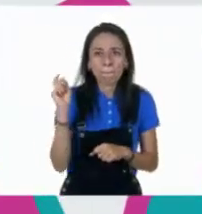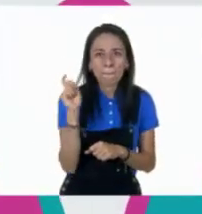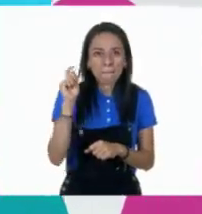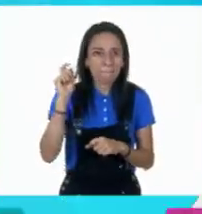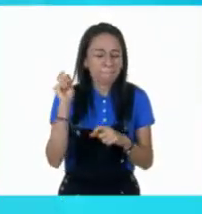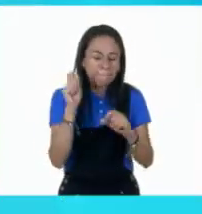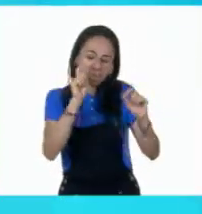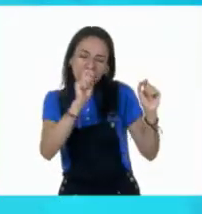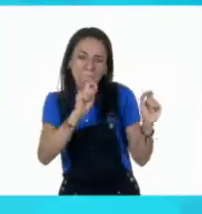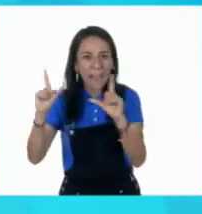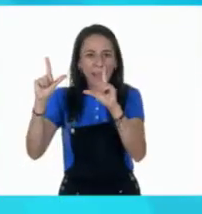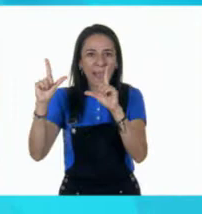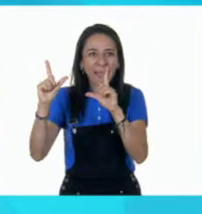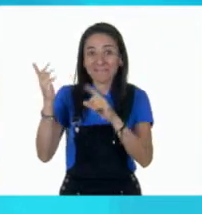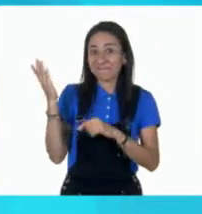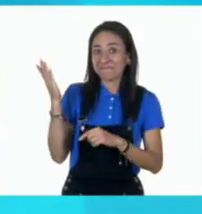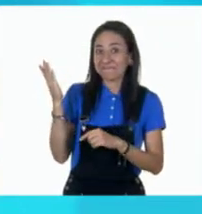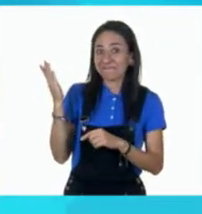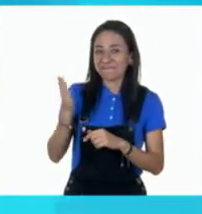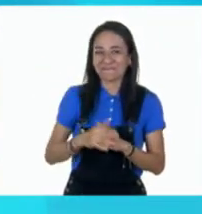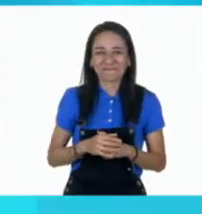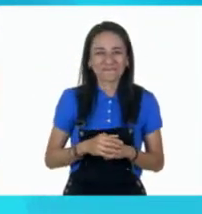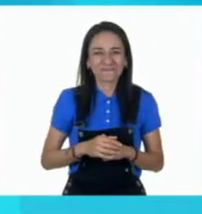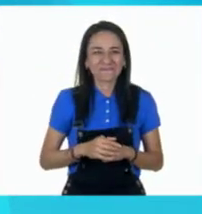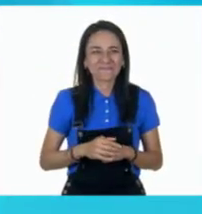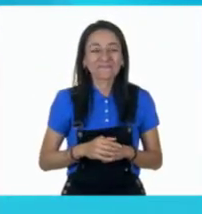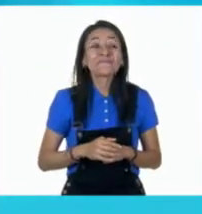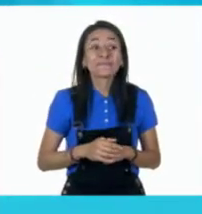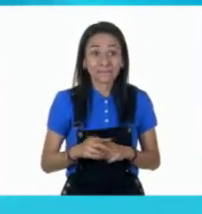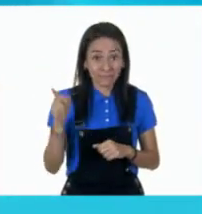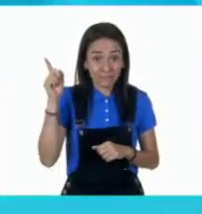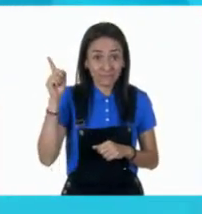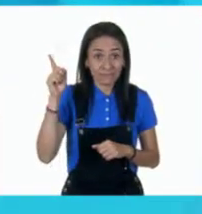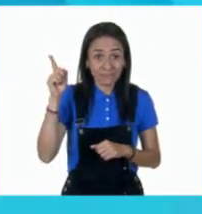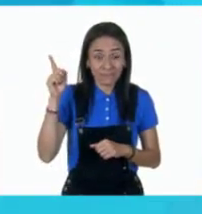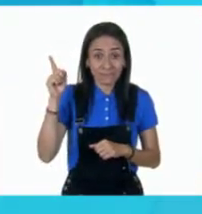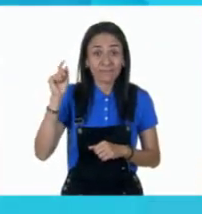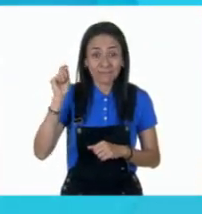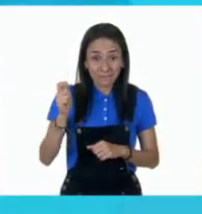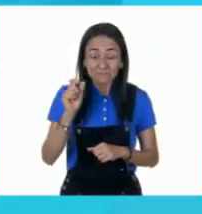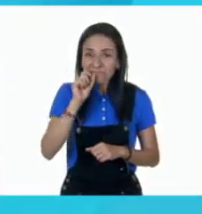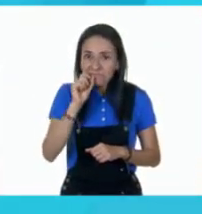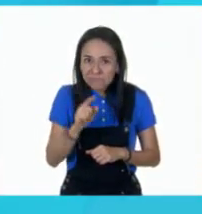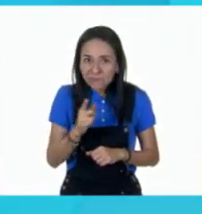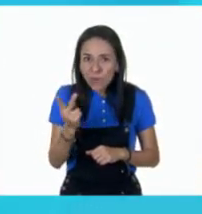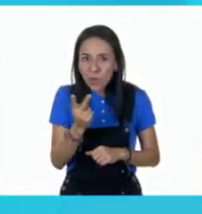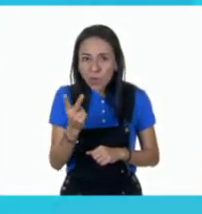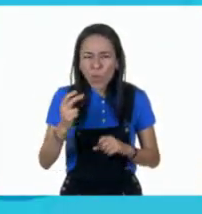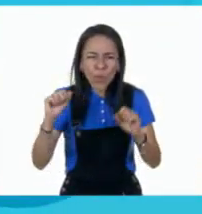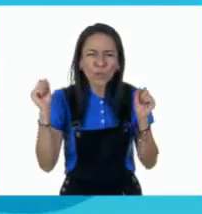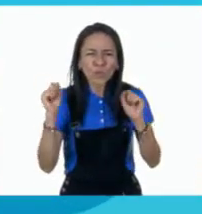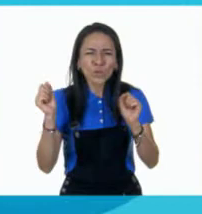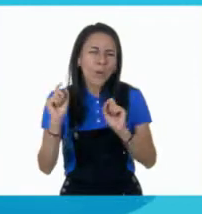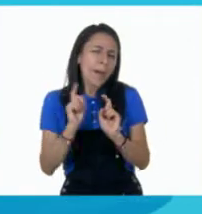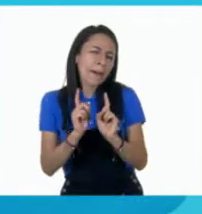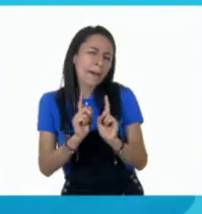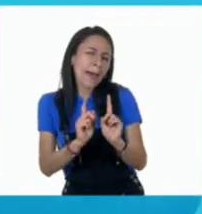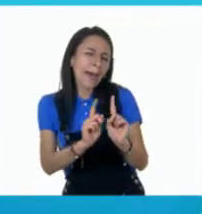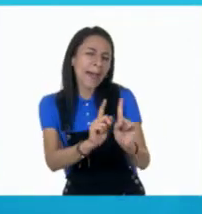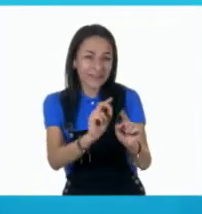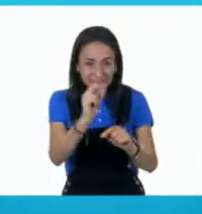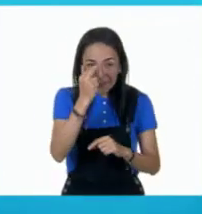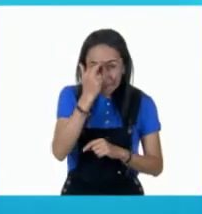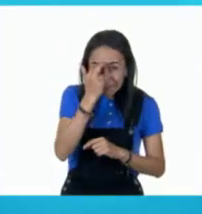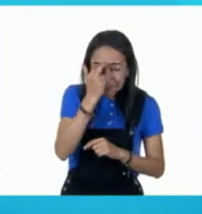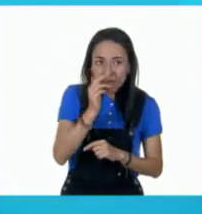dos. Ahí está. ¡Ajá! Es en esa imagen donde vimos que los niños estaban corriendo, ¿te acuerdas? Exacto, sí. Se ve que